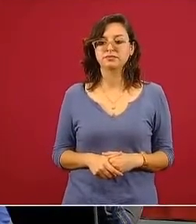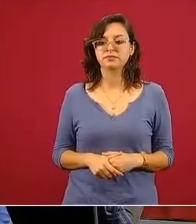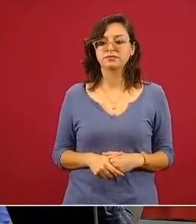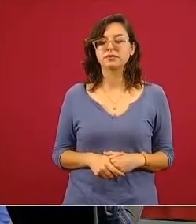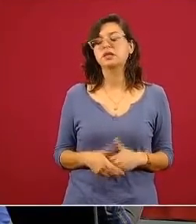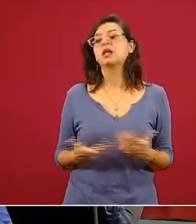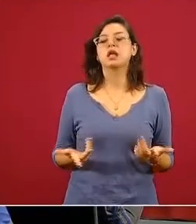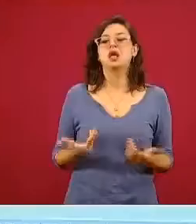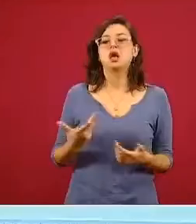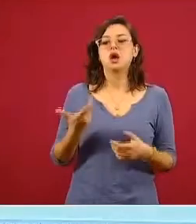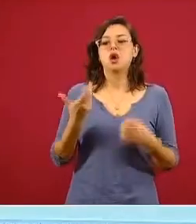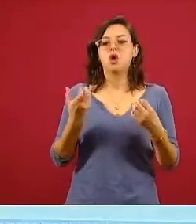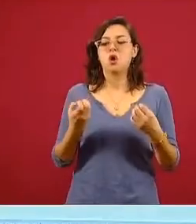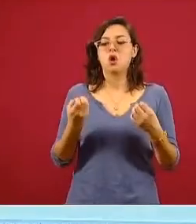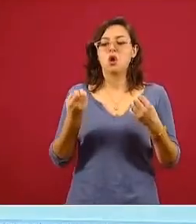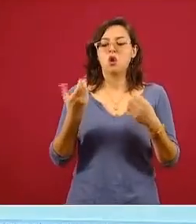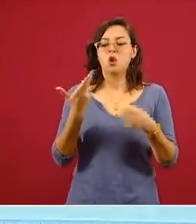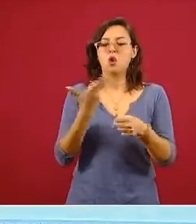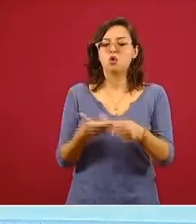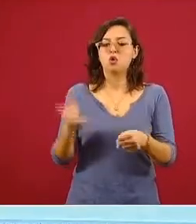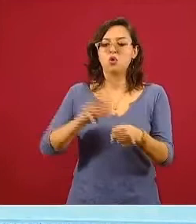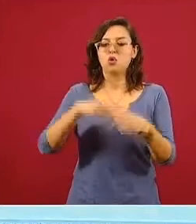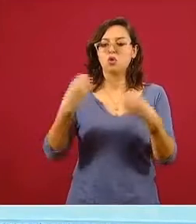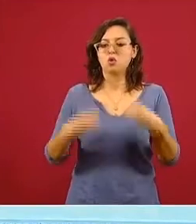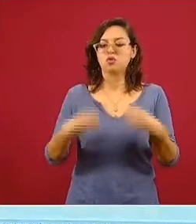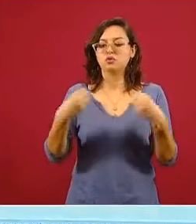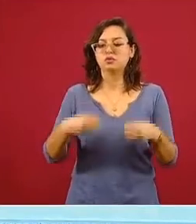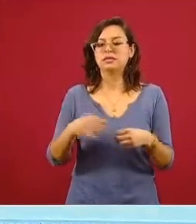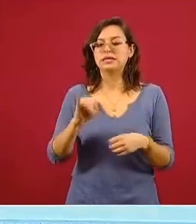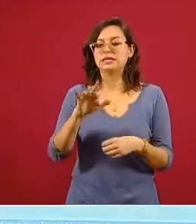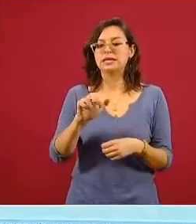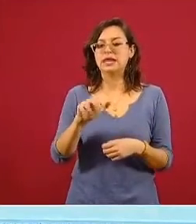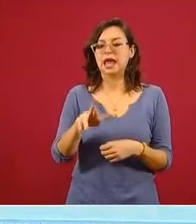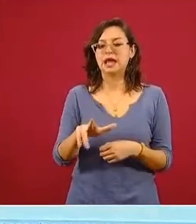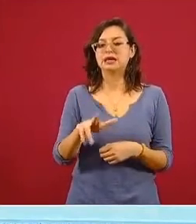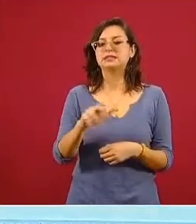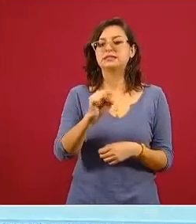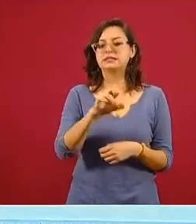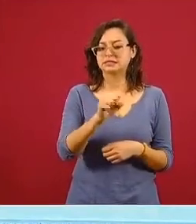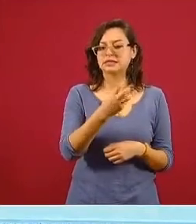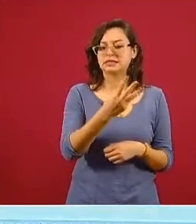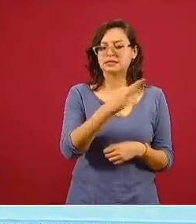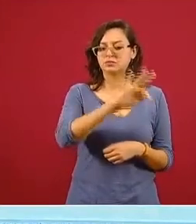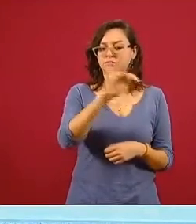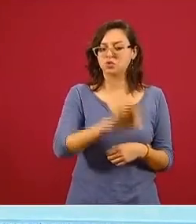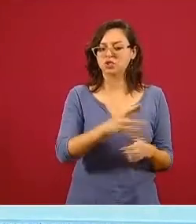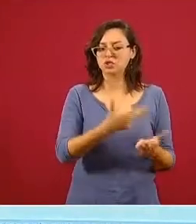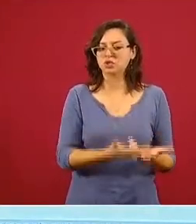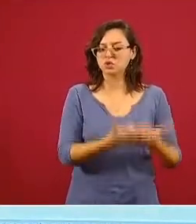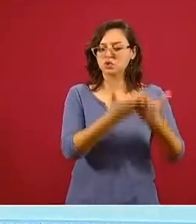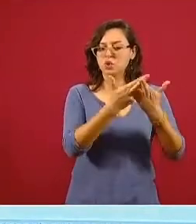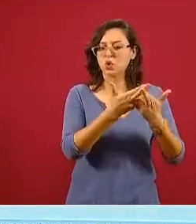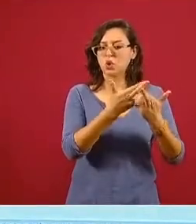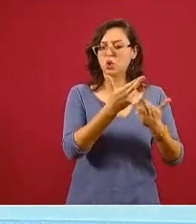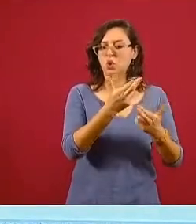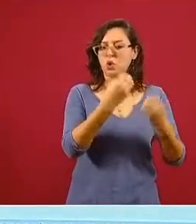de camas general está en un 63%, si bien es cierto todavía hay una buena proporción de